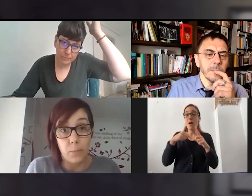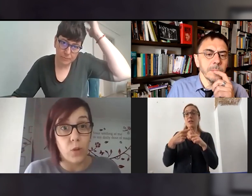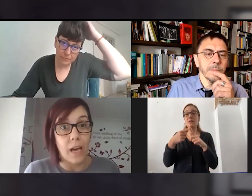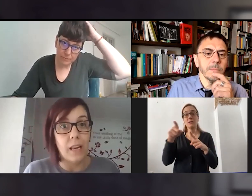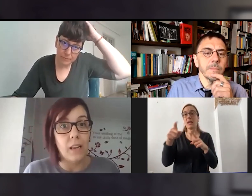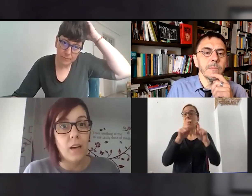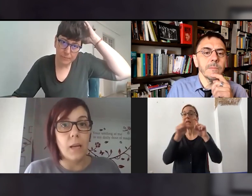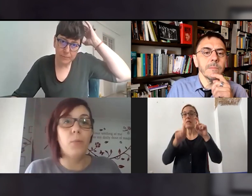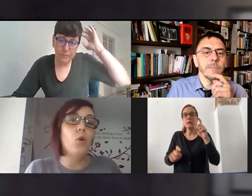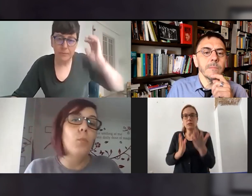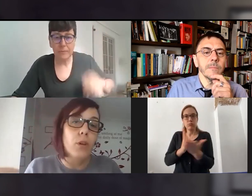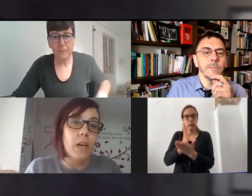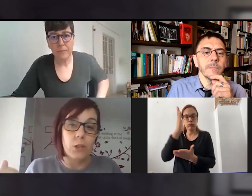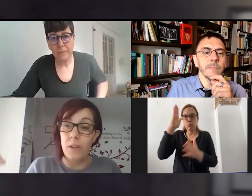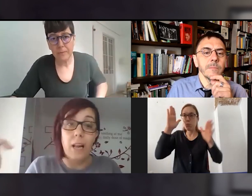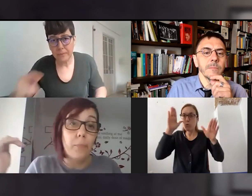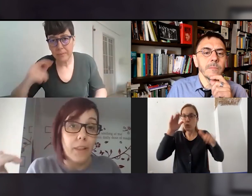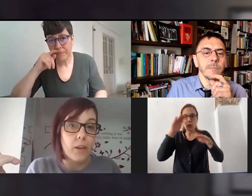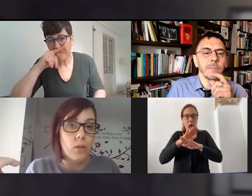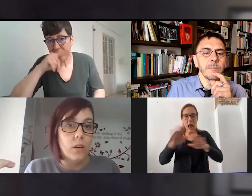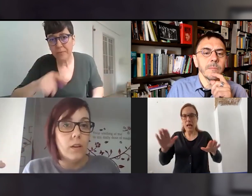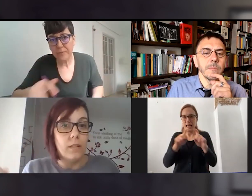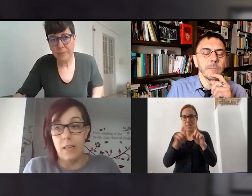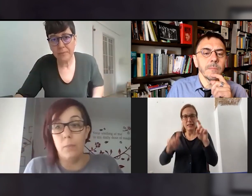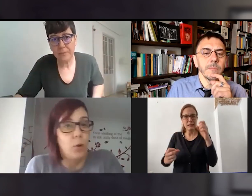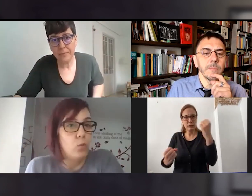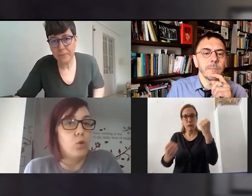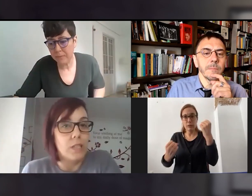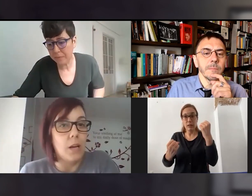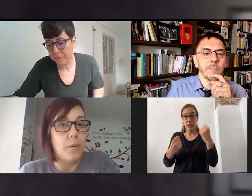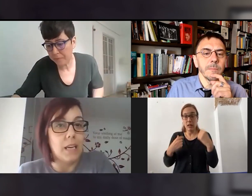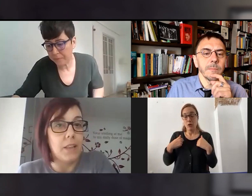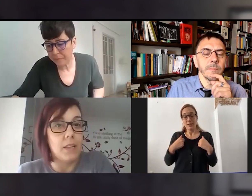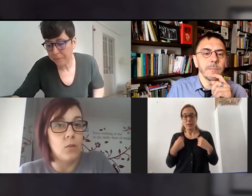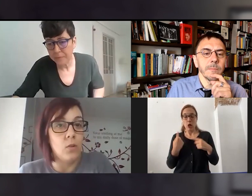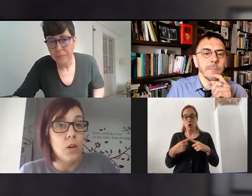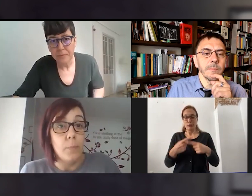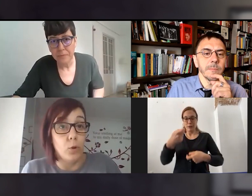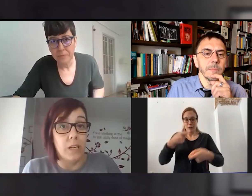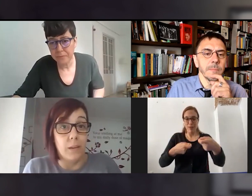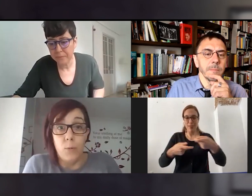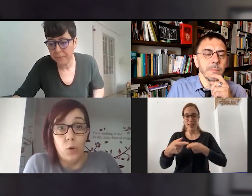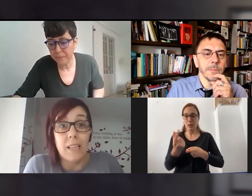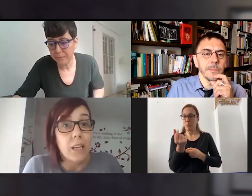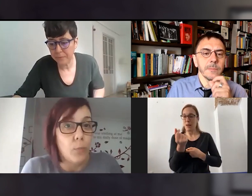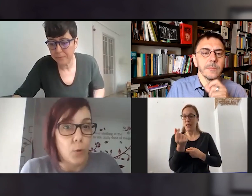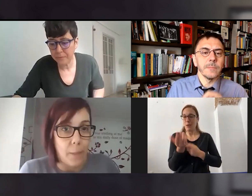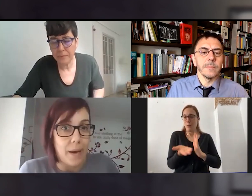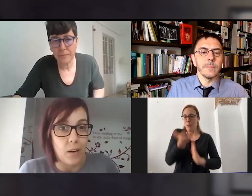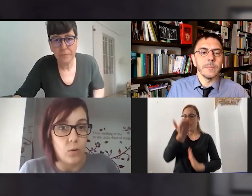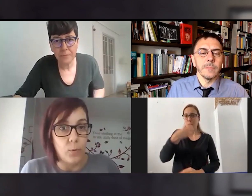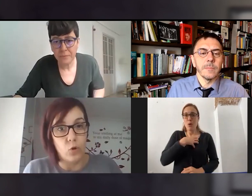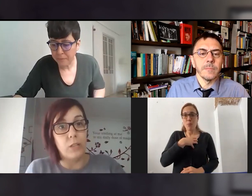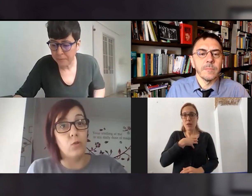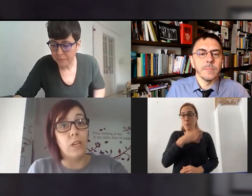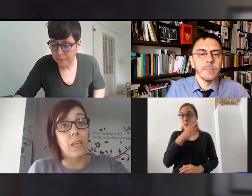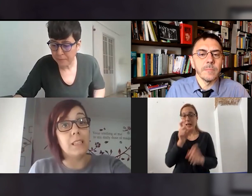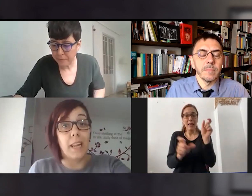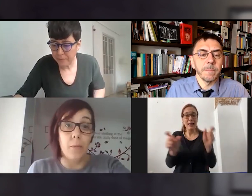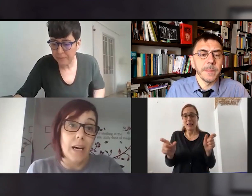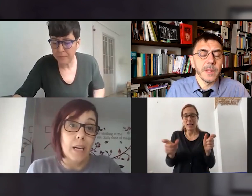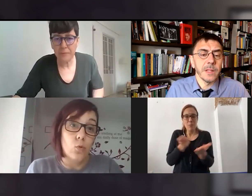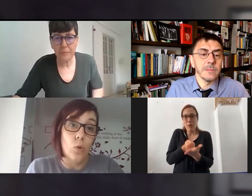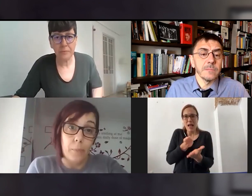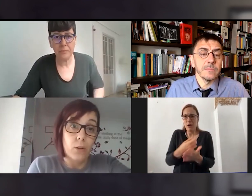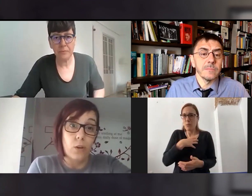crisis brutal, tampoco podías subir el precio del producto que estabas haciendo porque la gente no podía pagarlo. Por lo tanto, tenías